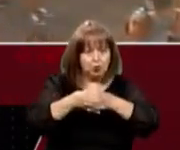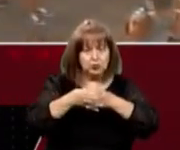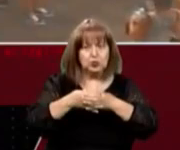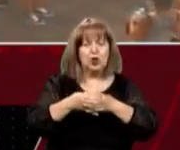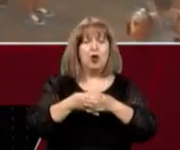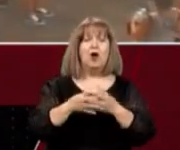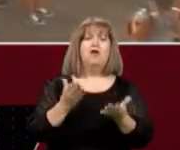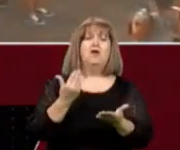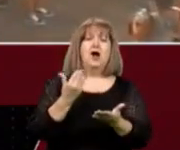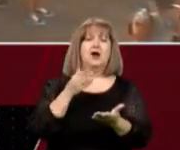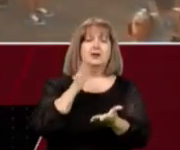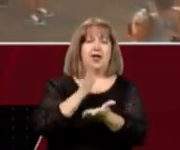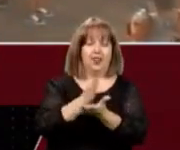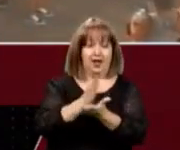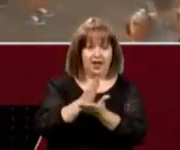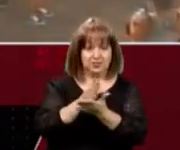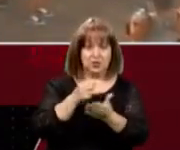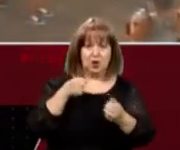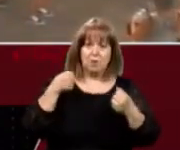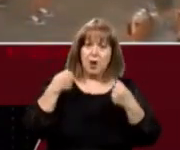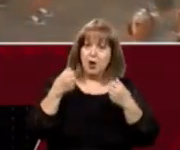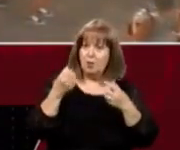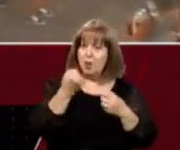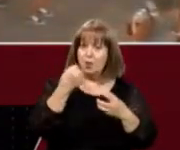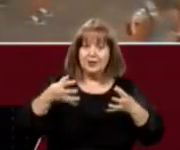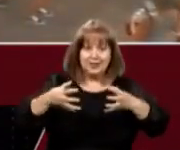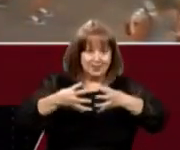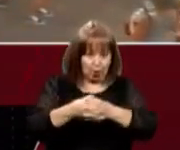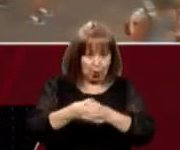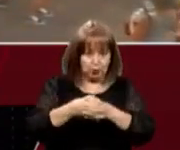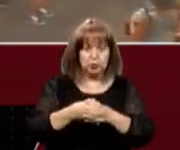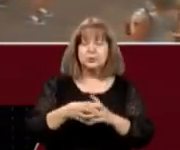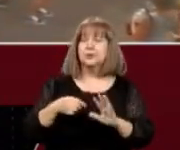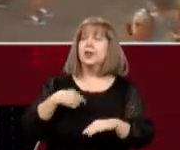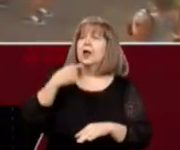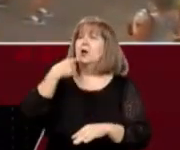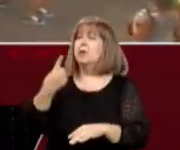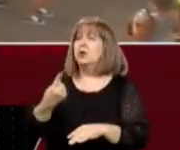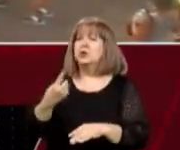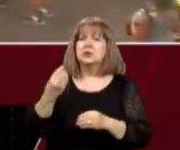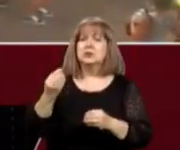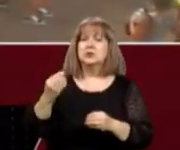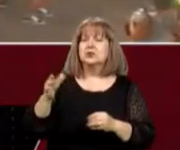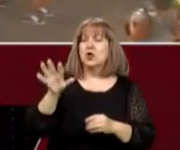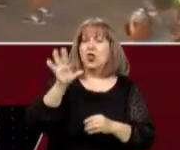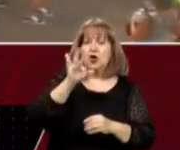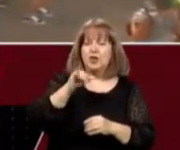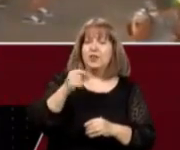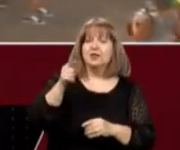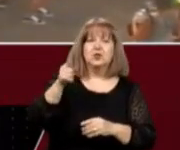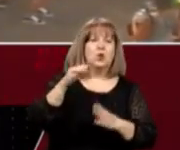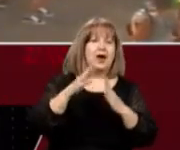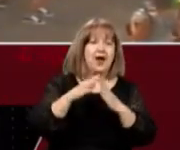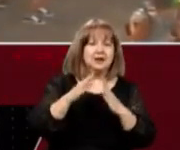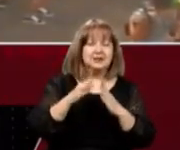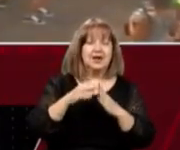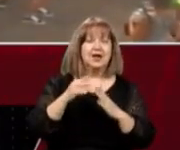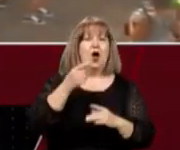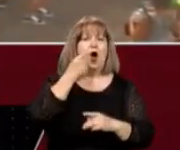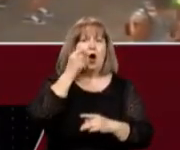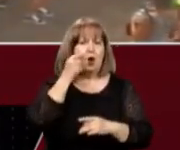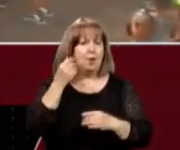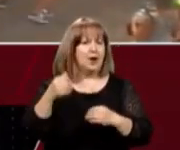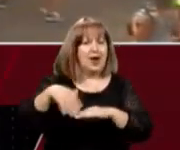derechos que siguen faltando. En su vida diaria, ¿qué cosas les pasan en la calle con los hombres en el trabajo que dicen esto no está bueno, esto hay